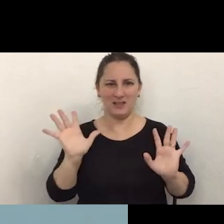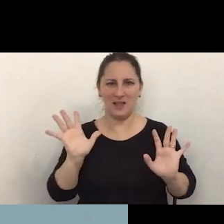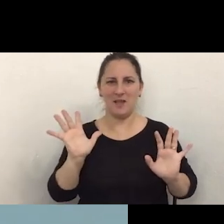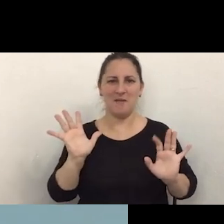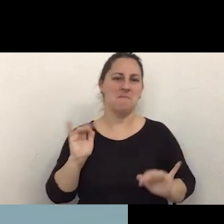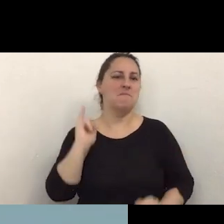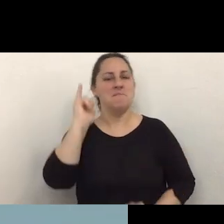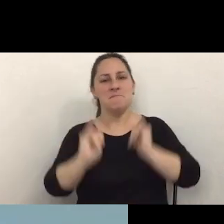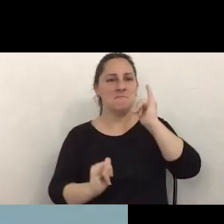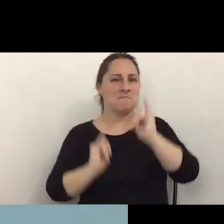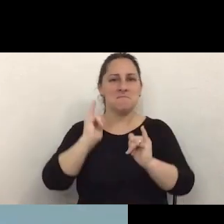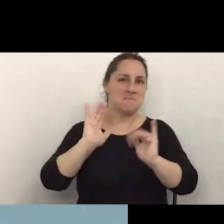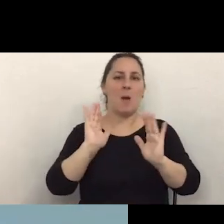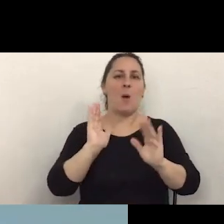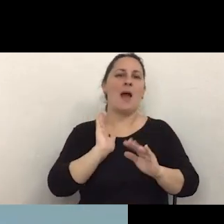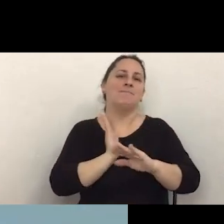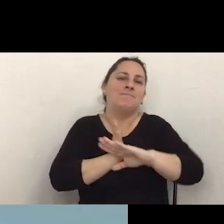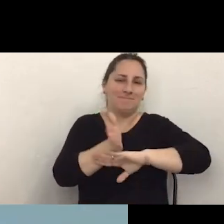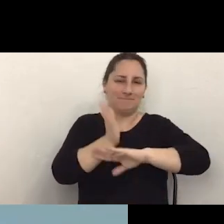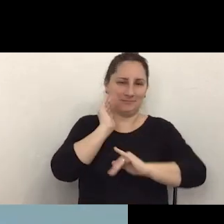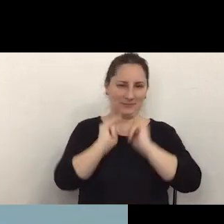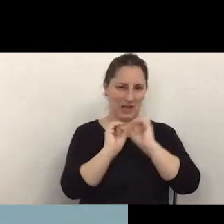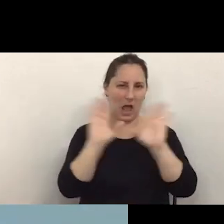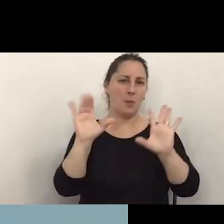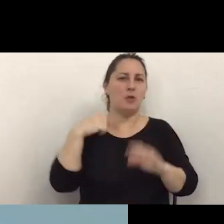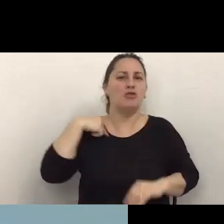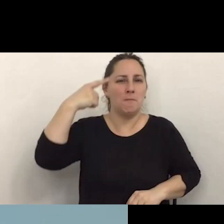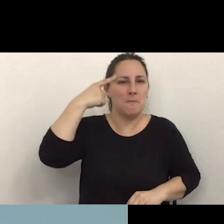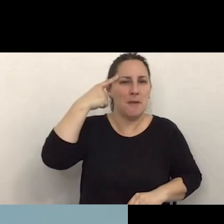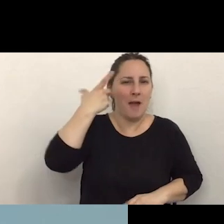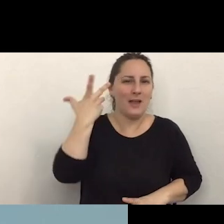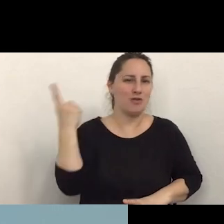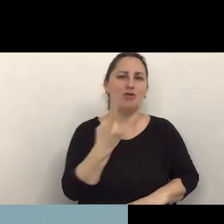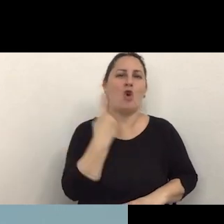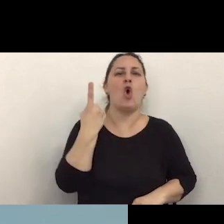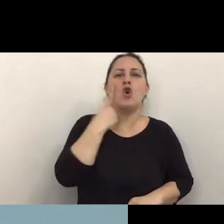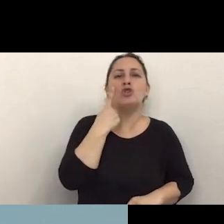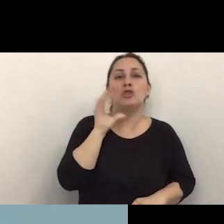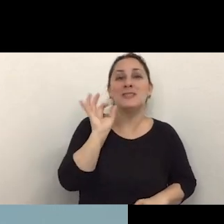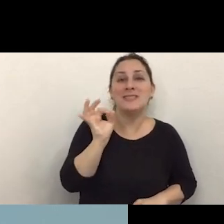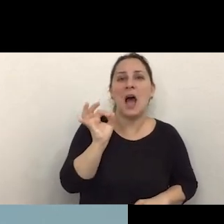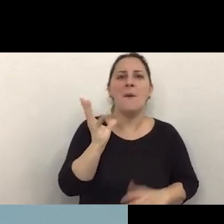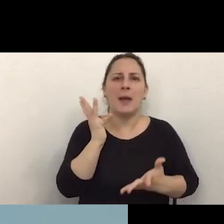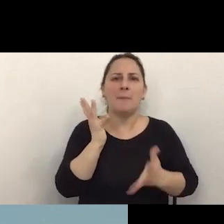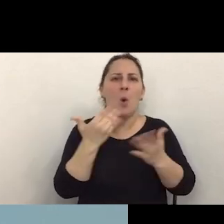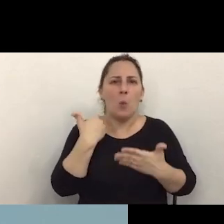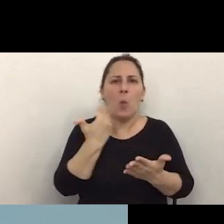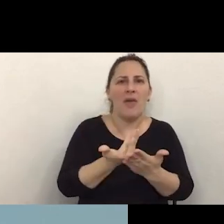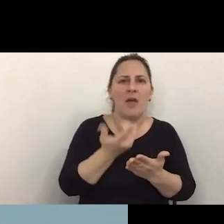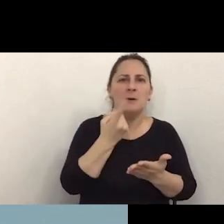decir. Voy a hacer una introducción, pero imagino que todos conocen la posibilidad de determinar de oficio sobre